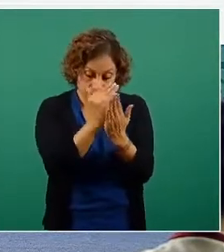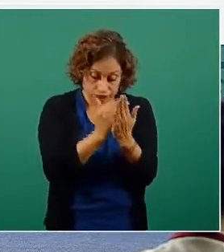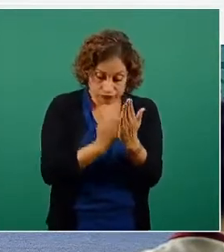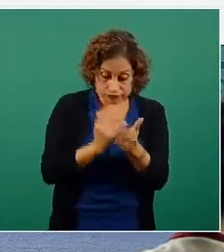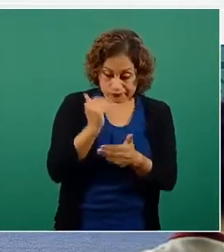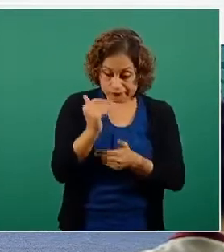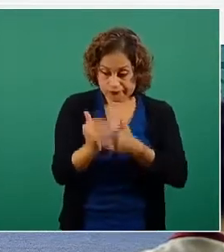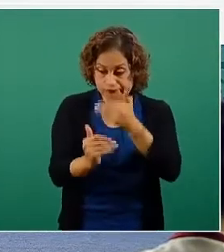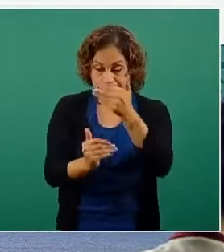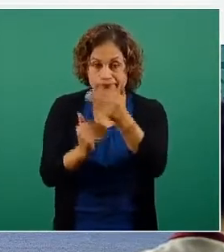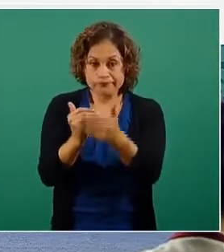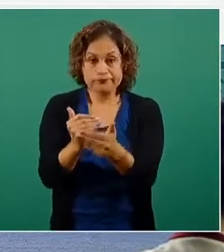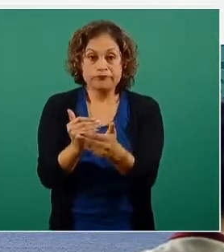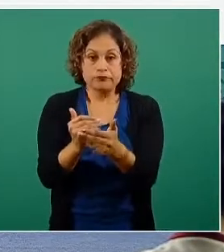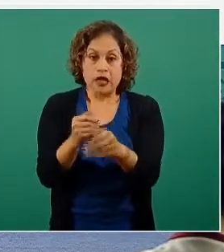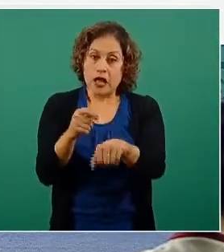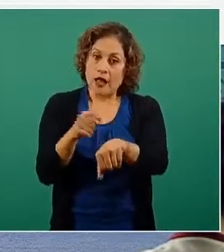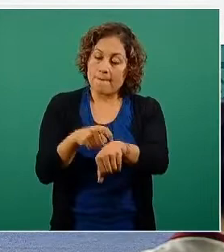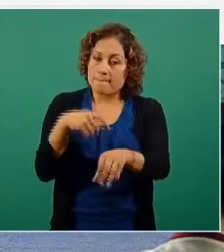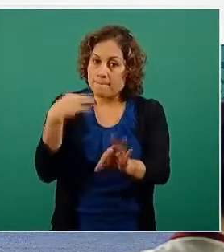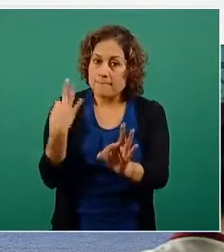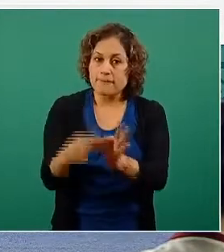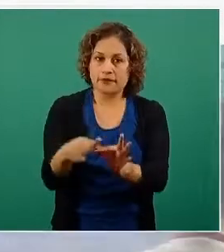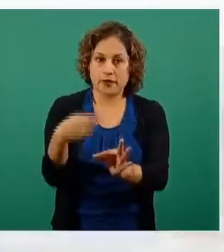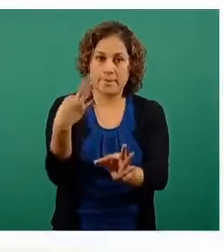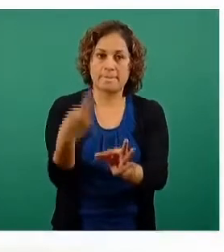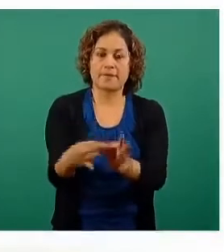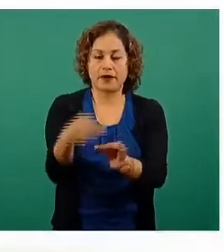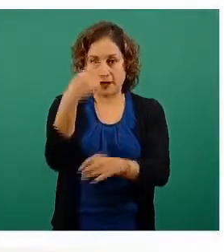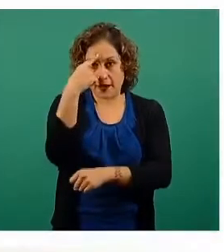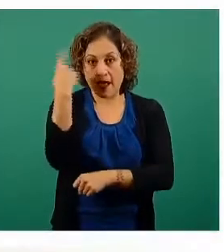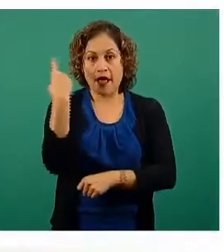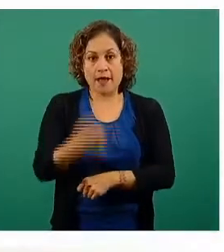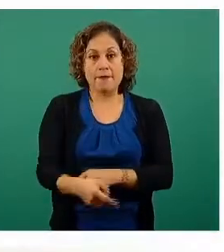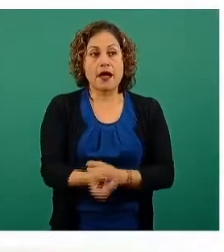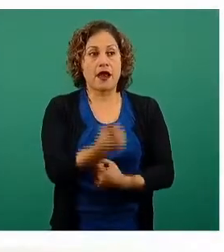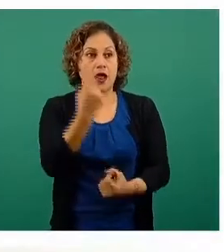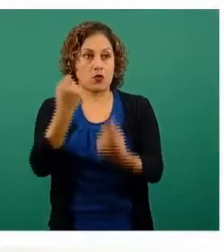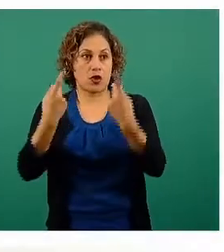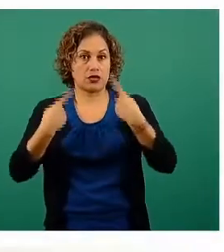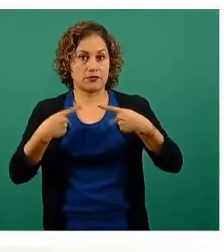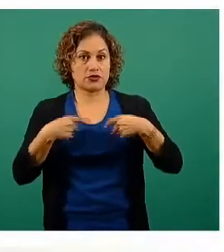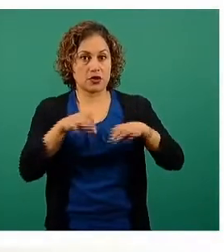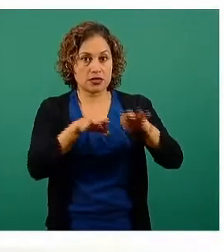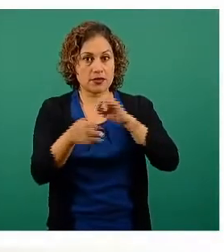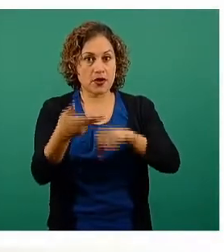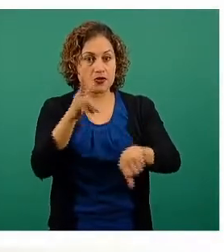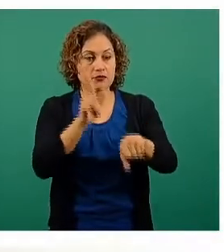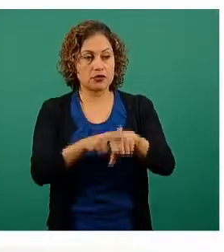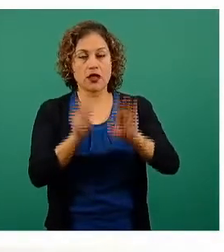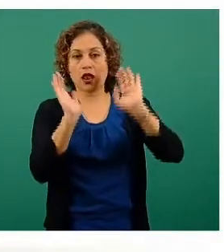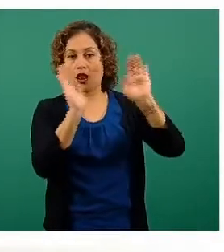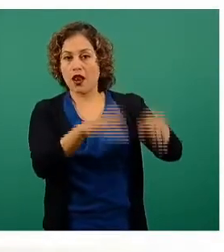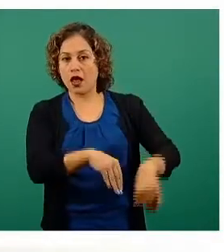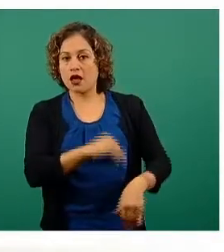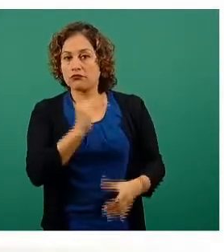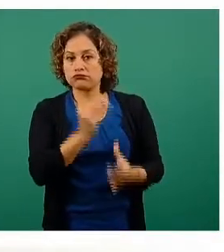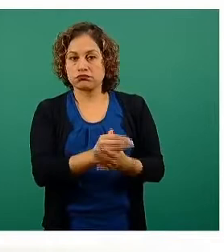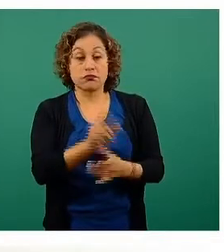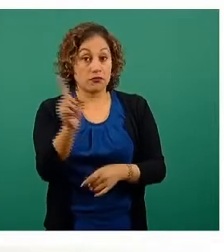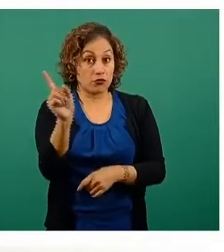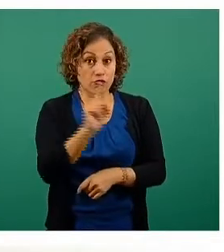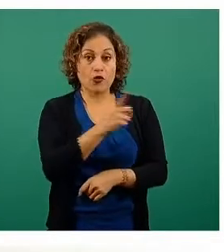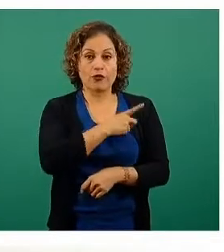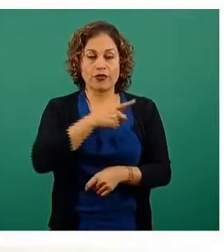es que se logre en tiempo y forma para poder no dejar rezagado a personal de salud sin vacunación y que podamos empezar de